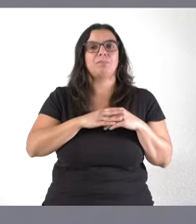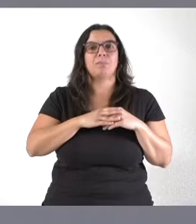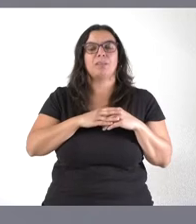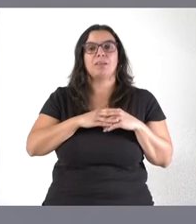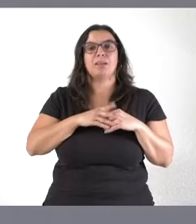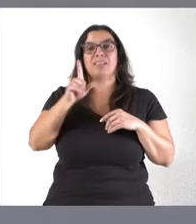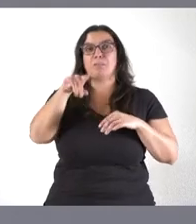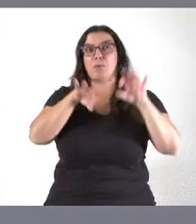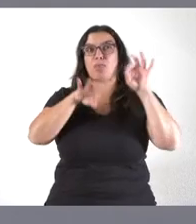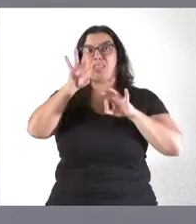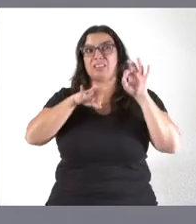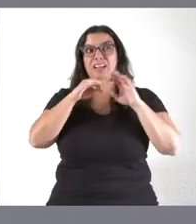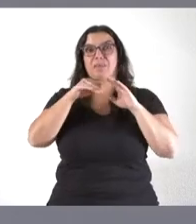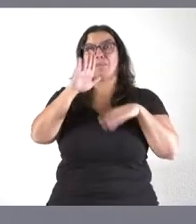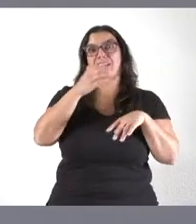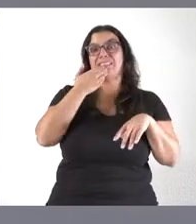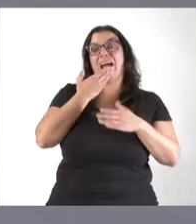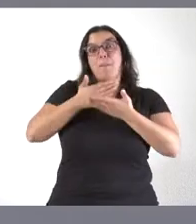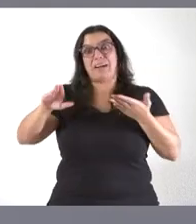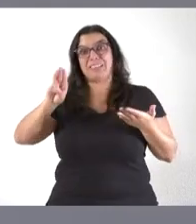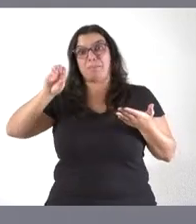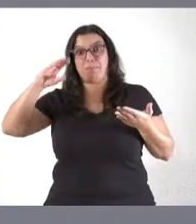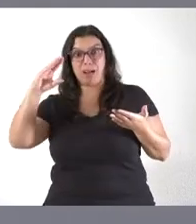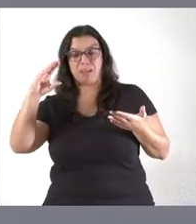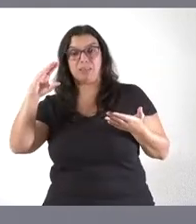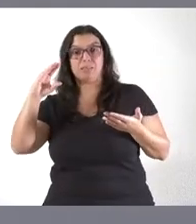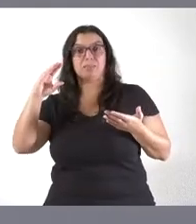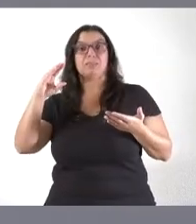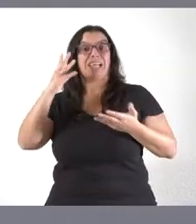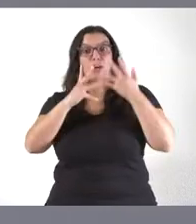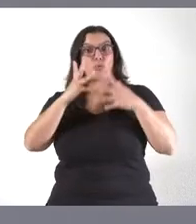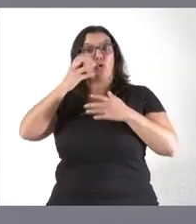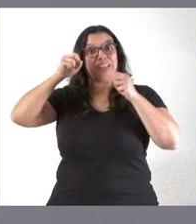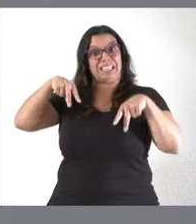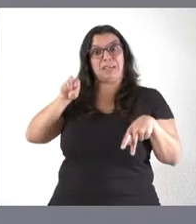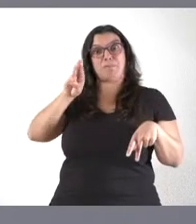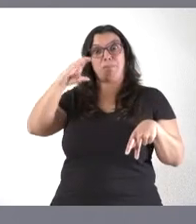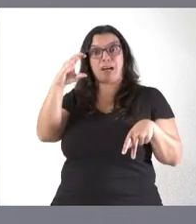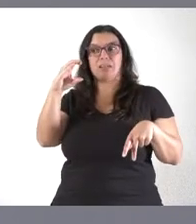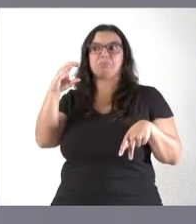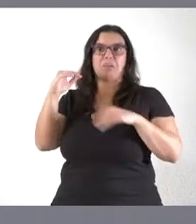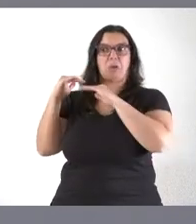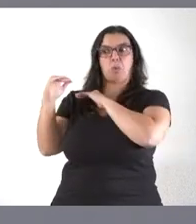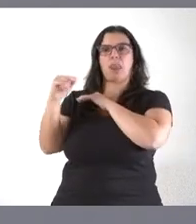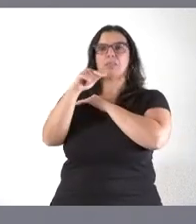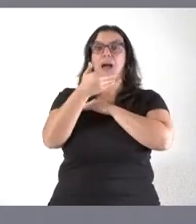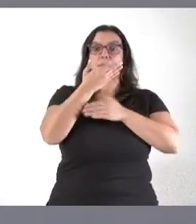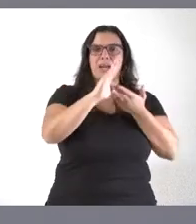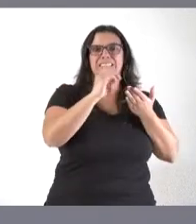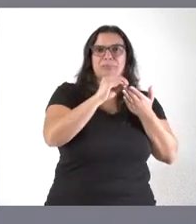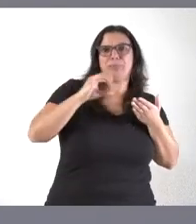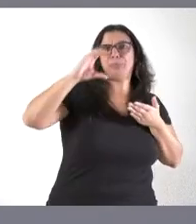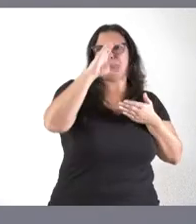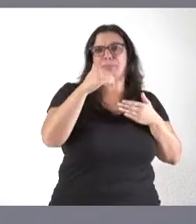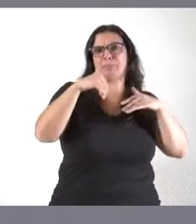porcentual es todavía mayor si quitamos la pack que viene a ser una cifra comparable de años anteriores por tanto el crecimiento se concentra